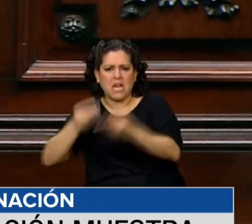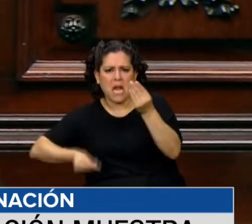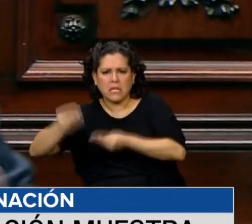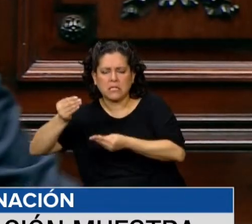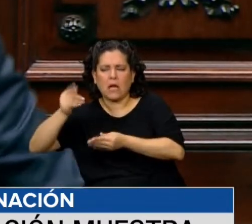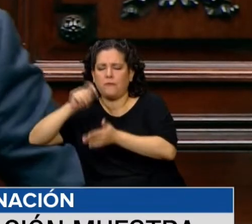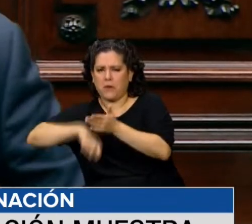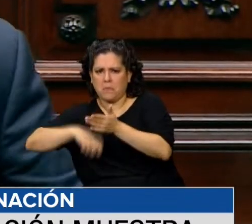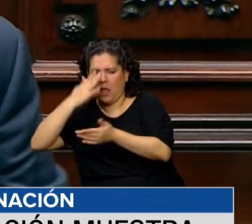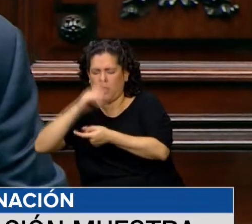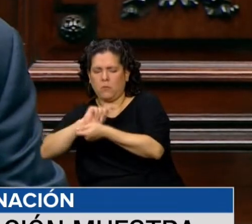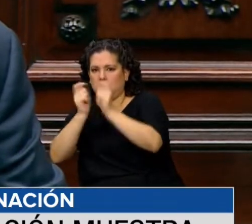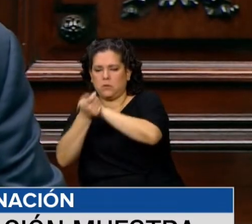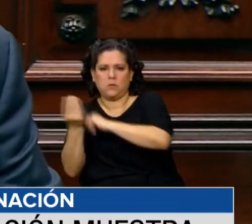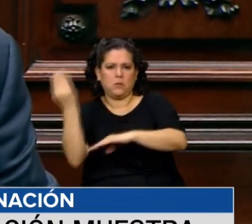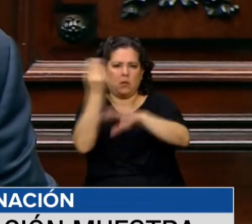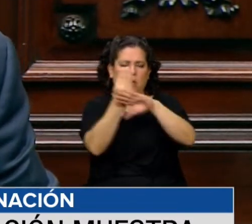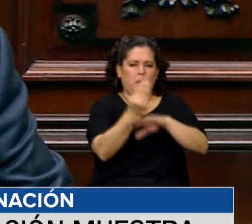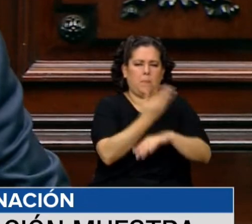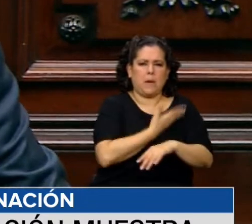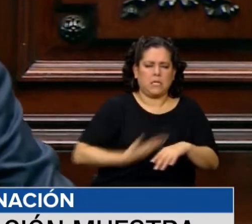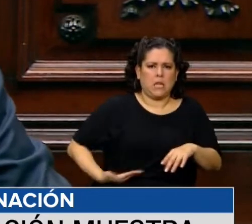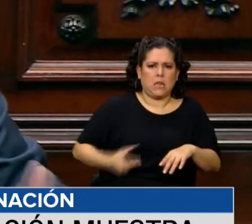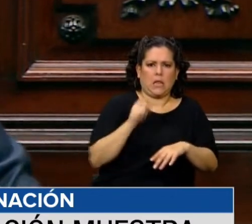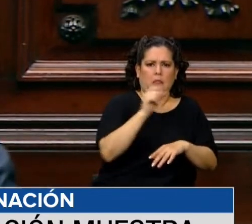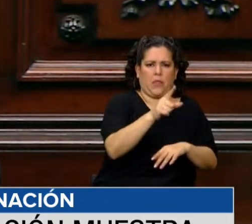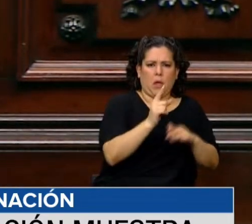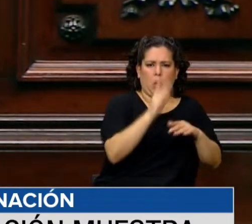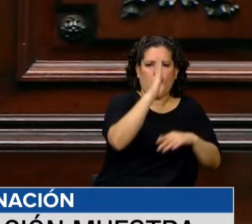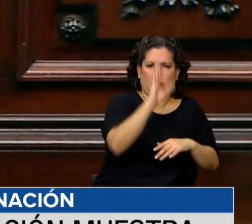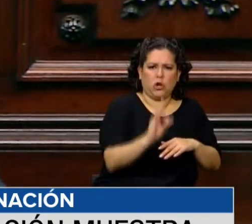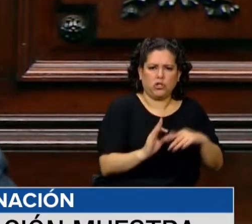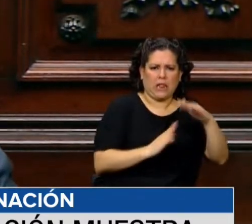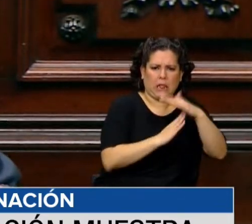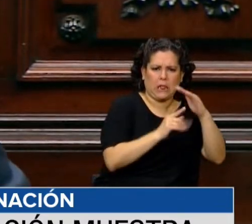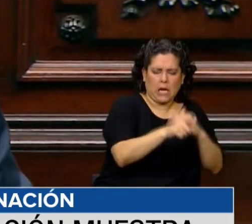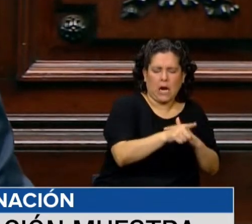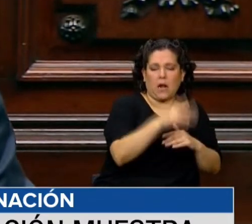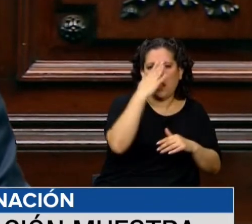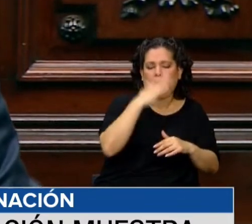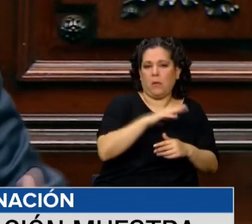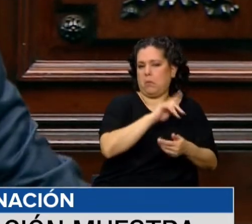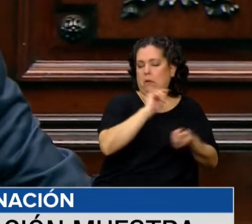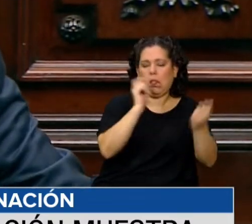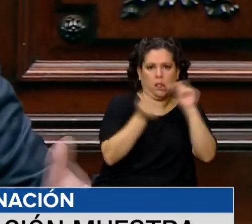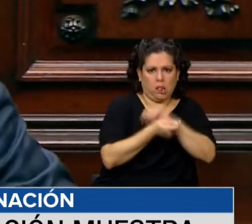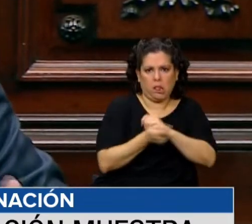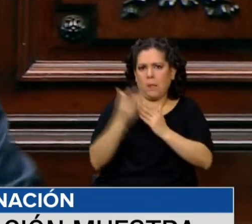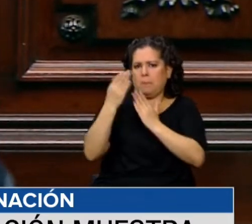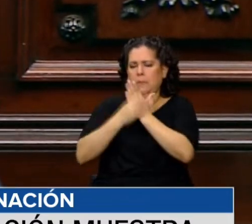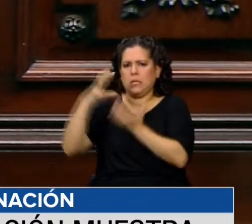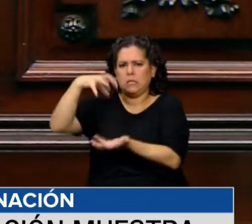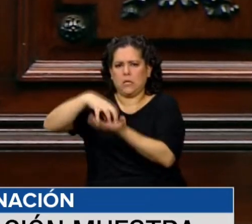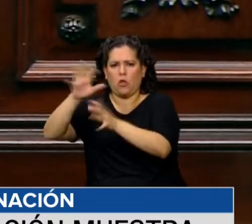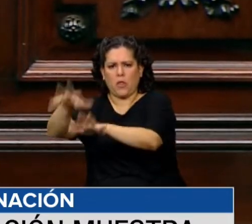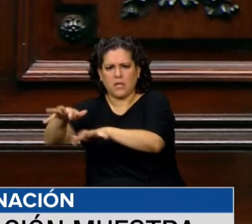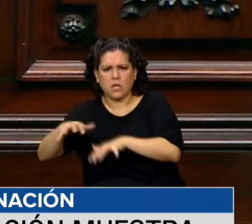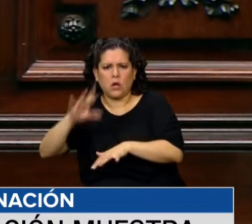Central. Después unifican los dos ministerios y le devuelven a Hacienda, que seguía estando a cargo de Duhovne,